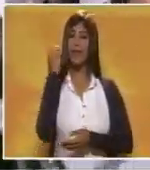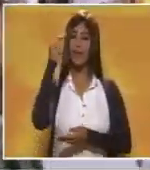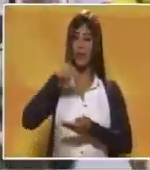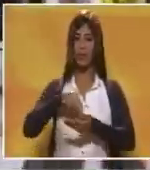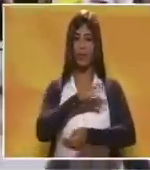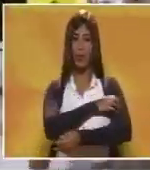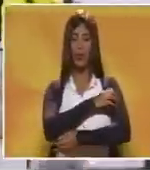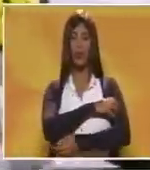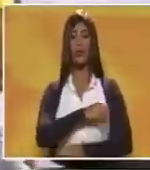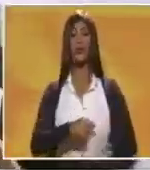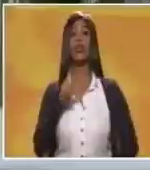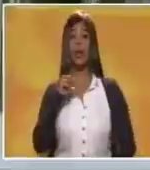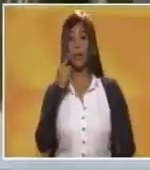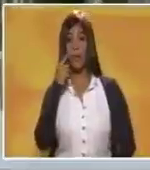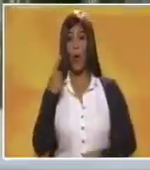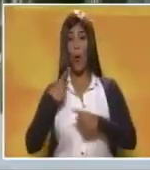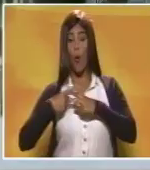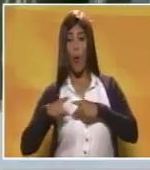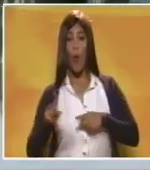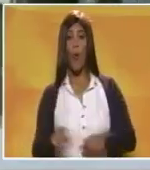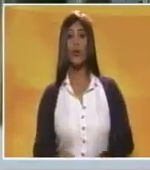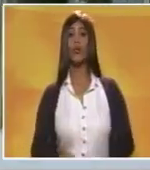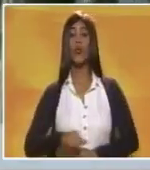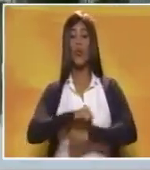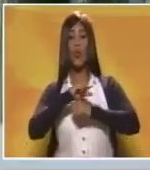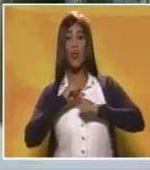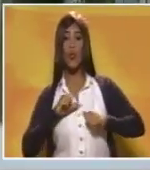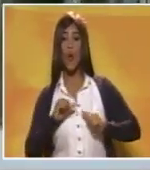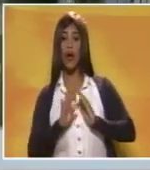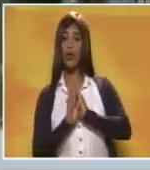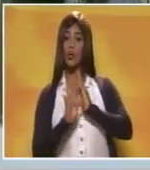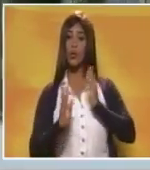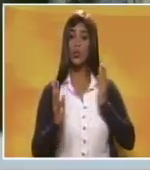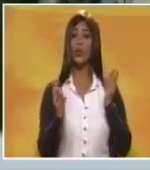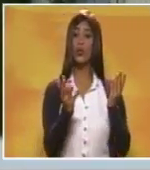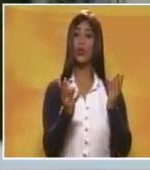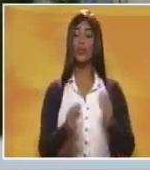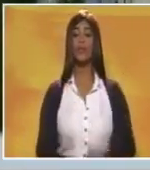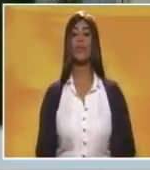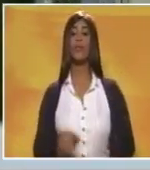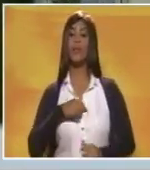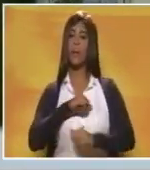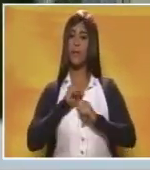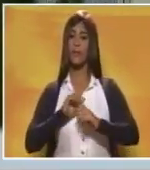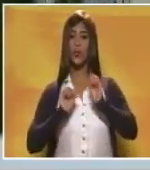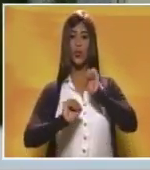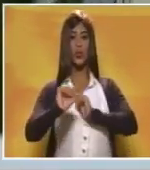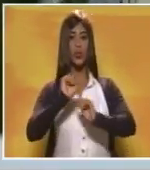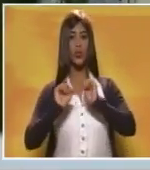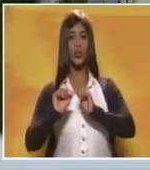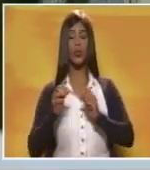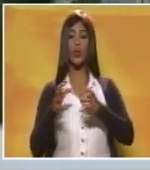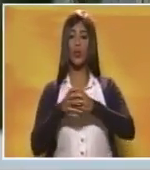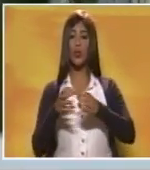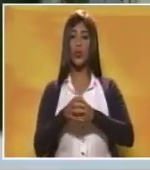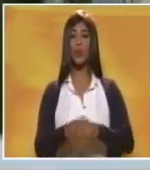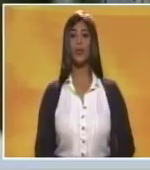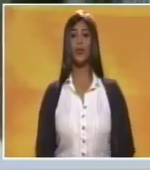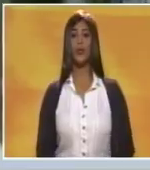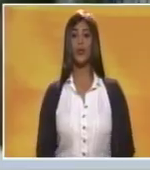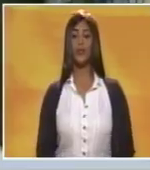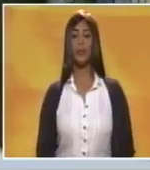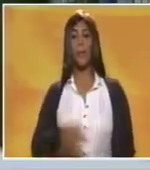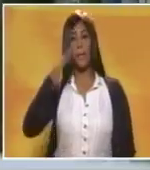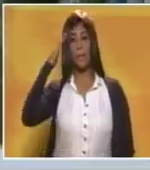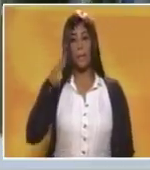Federal Legislativo. Pueden ver también nuestras imágenes que hay otra formación de efectivos, esta vez es conformada por la